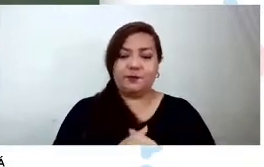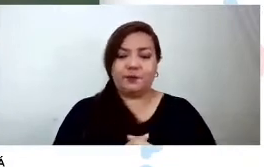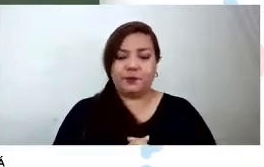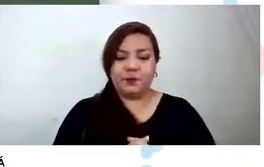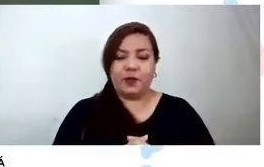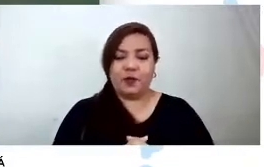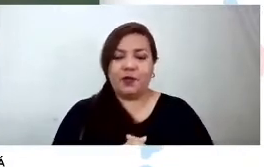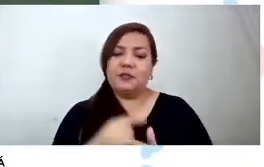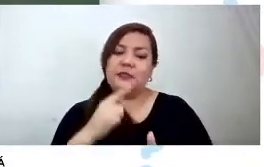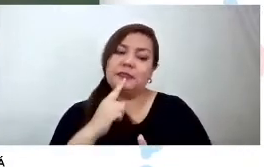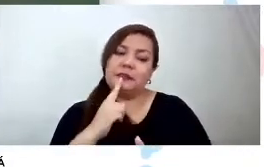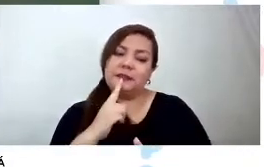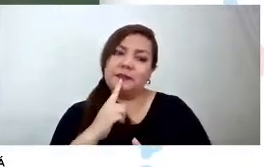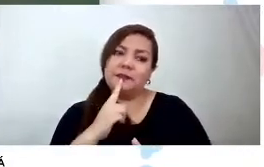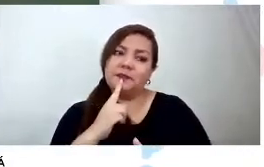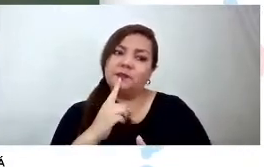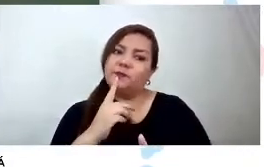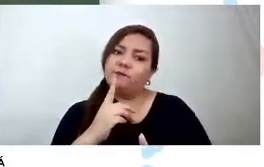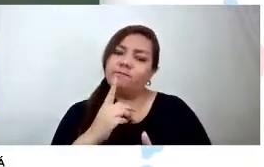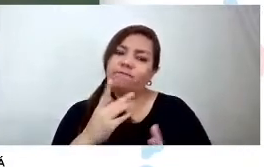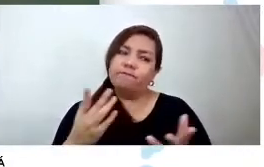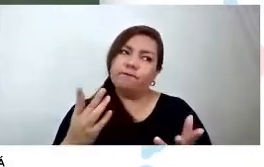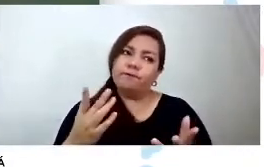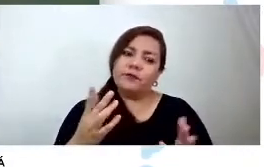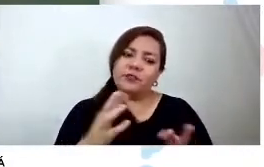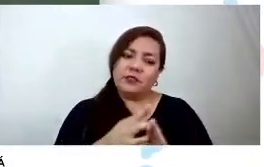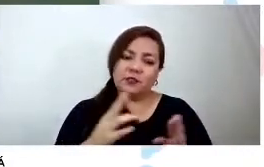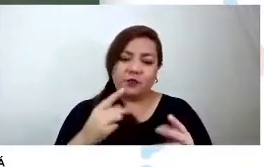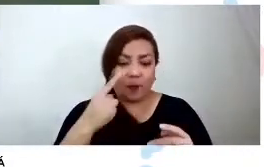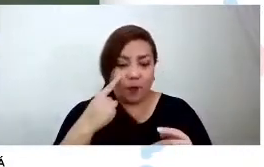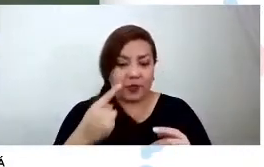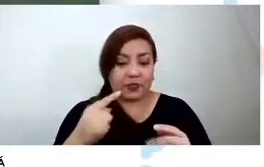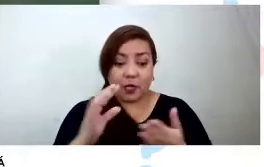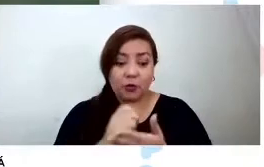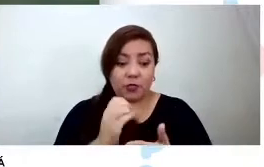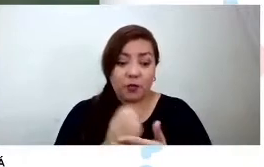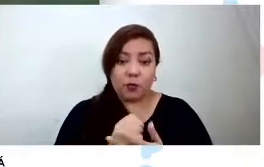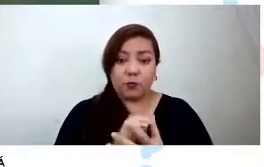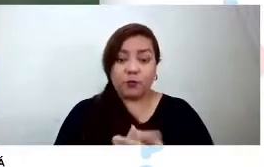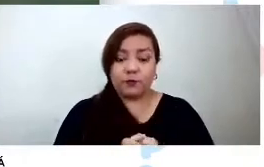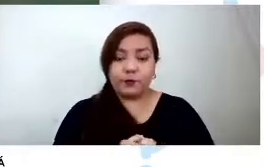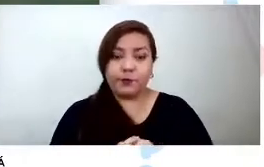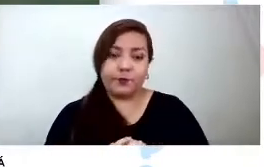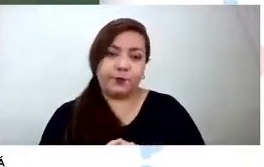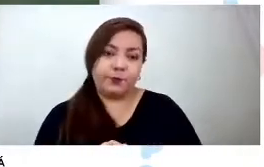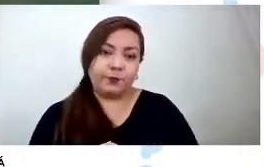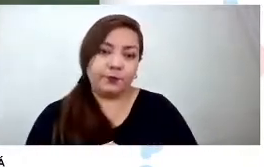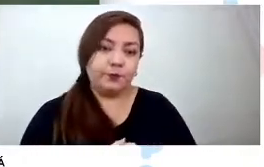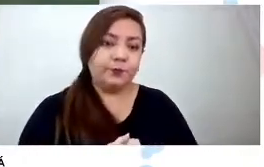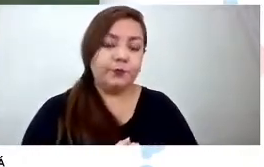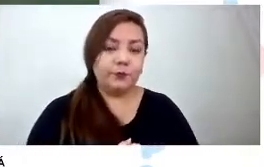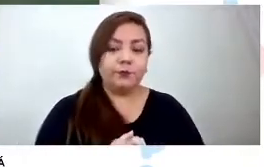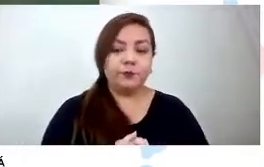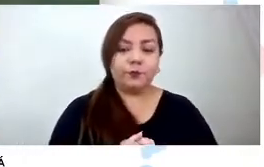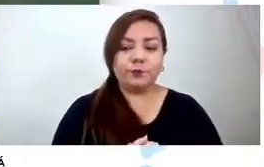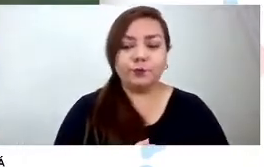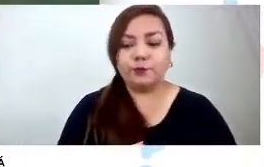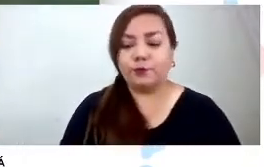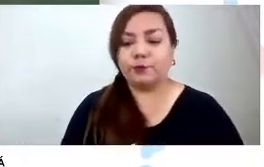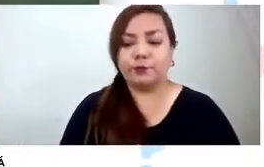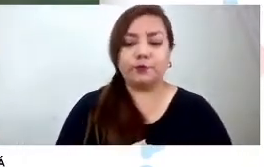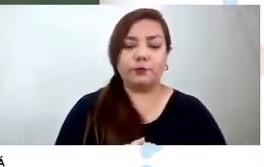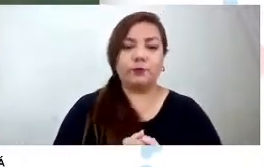que ver con vamos a buscarla por aquí, y sería principalmente